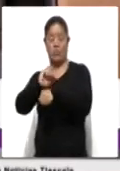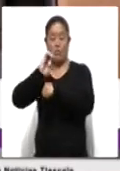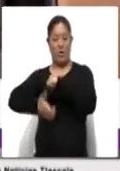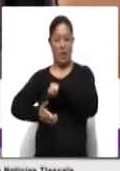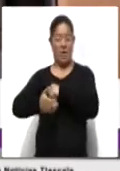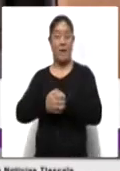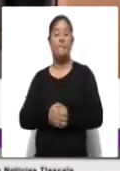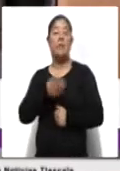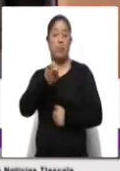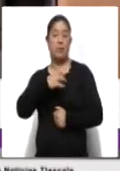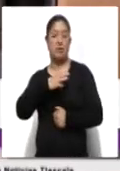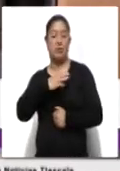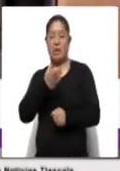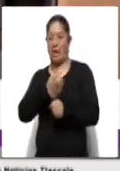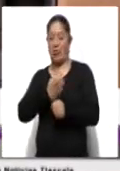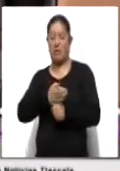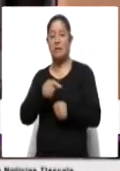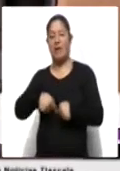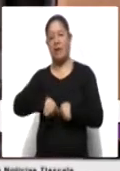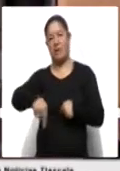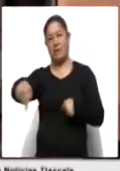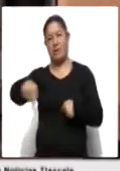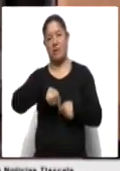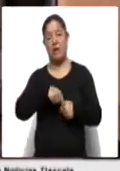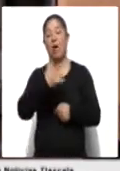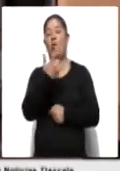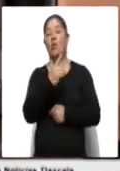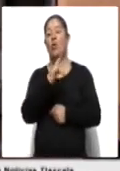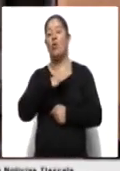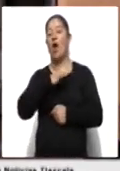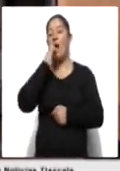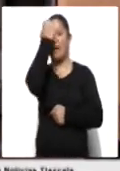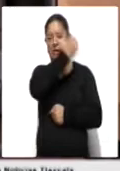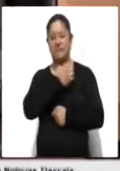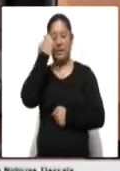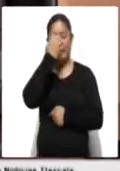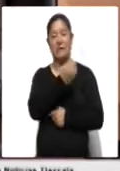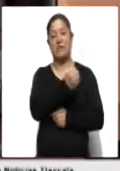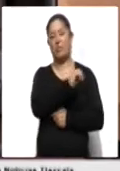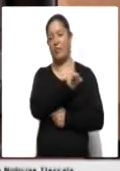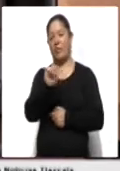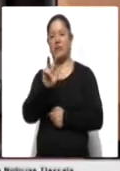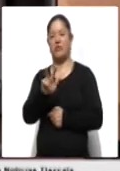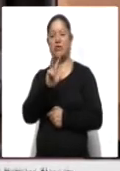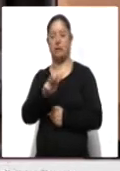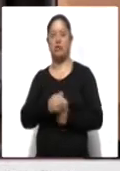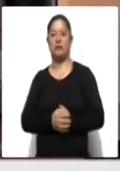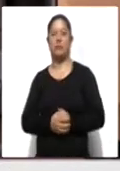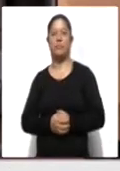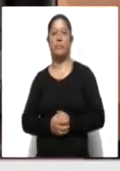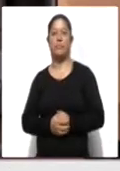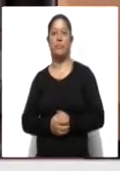tenemos una jornada en este mes de julio, que es del 9 al 18 de julio.